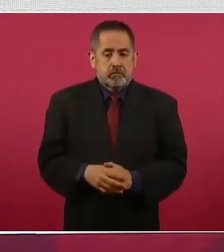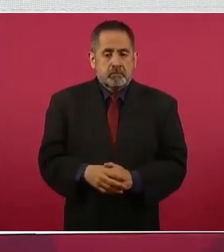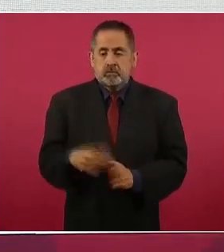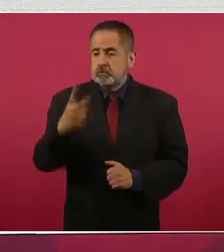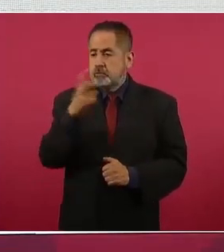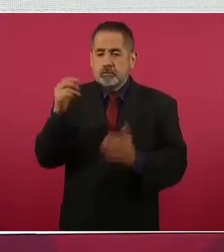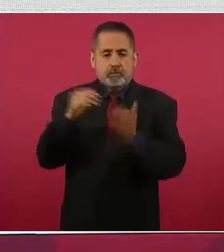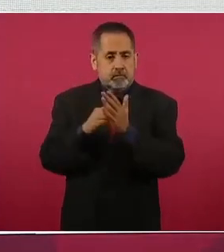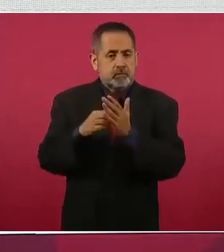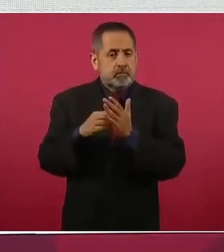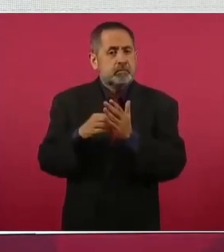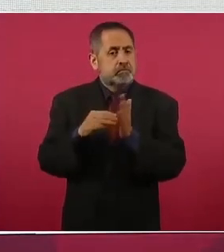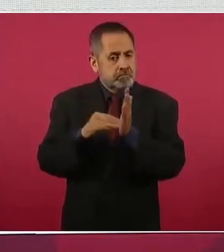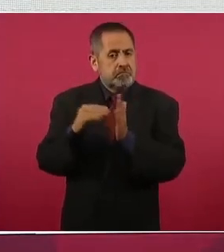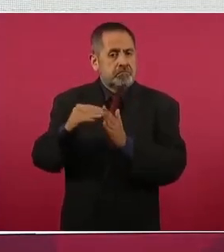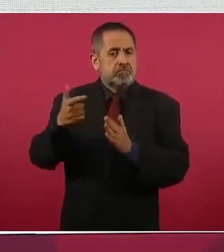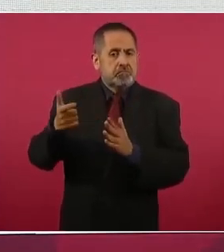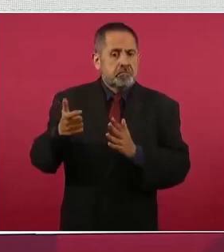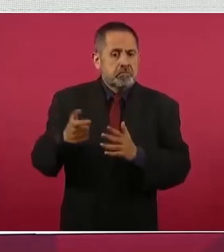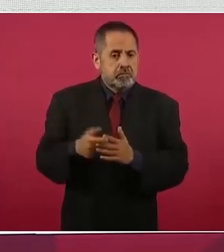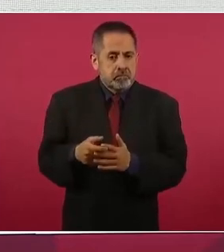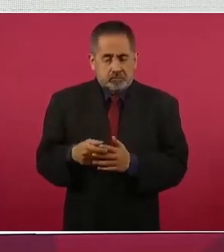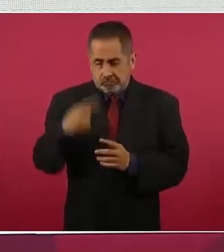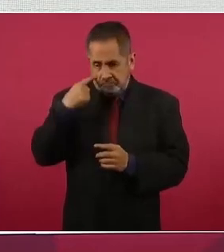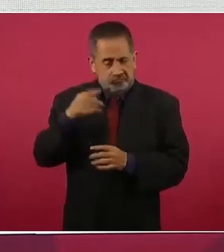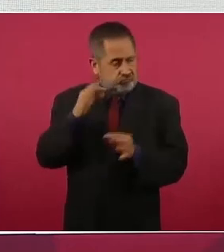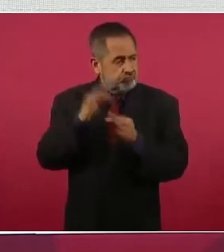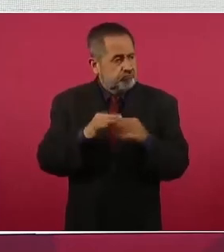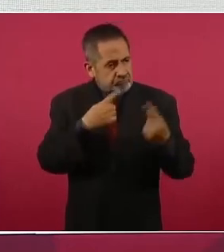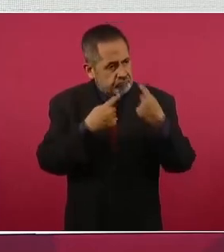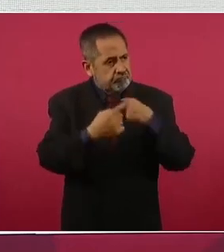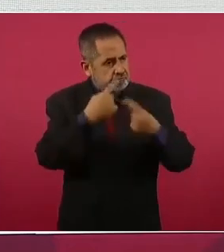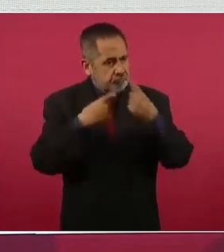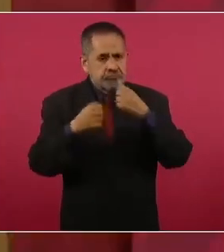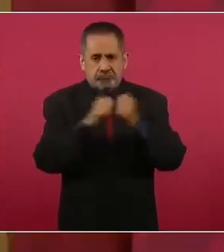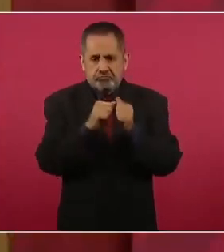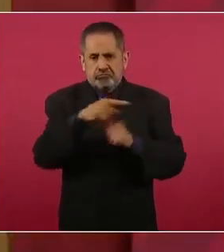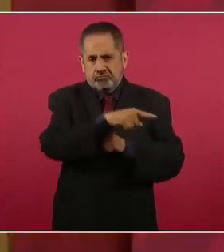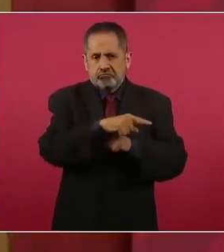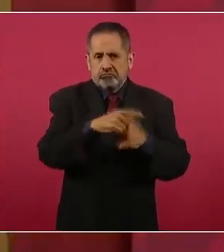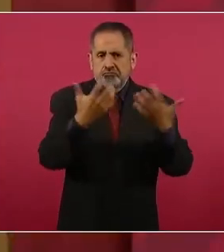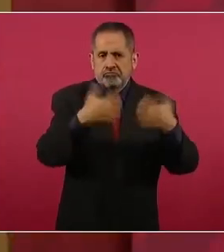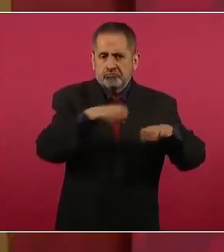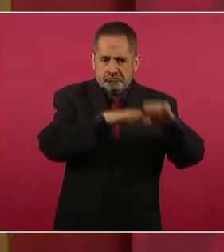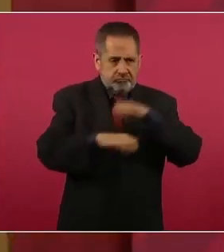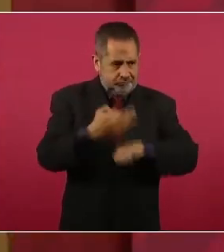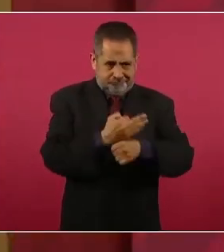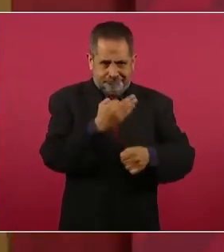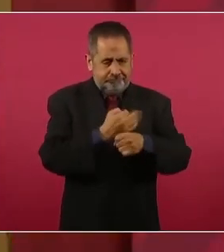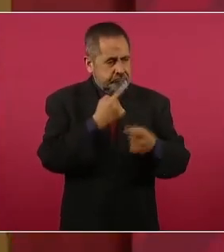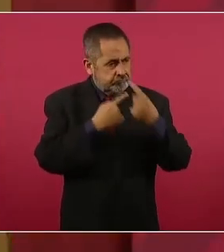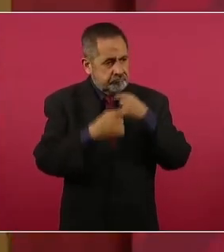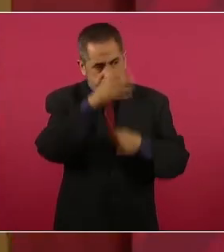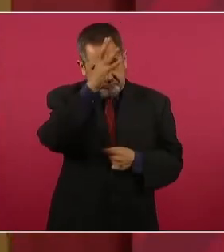Millones de pesos. Y lo logramos con los empresarios actuales.